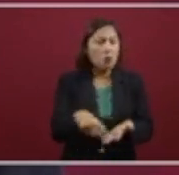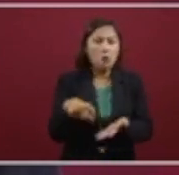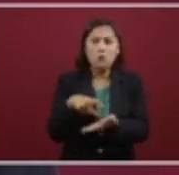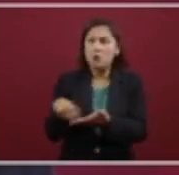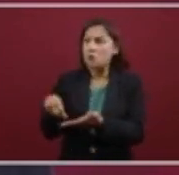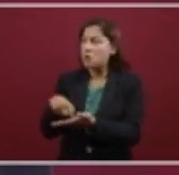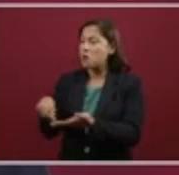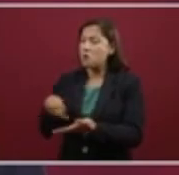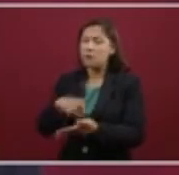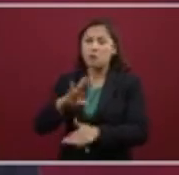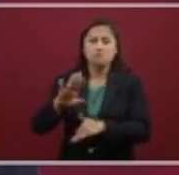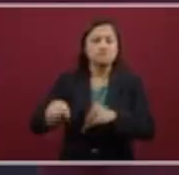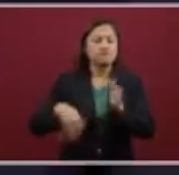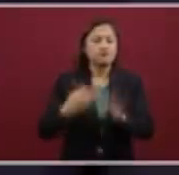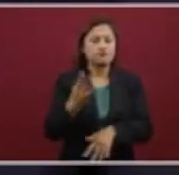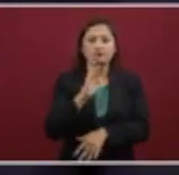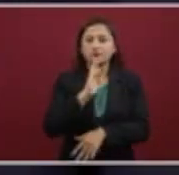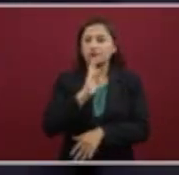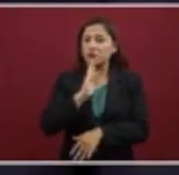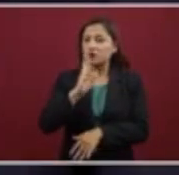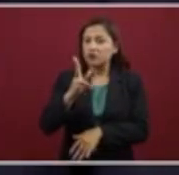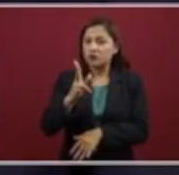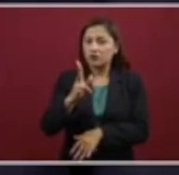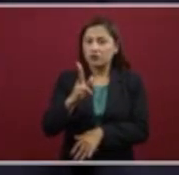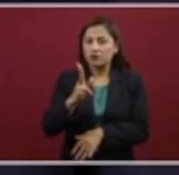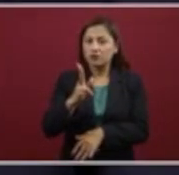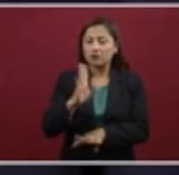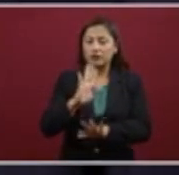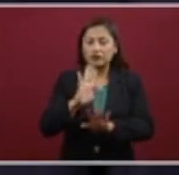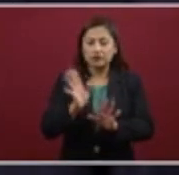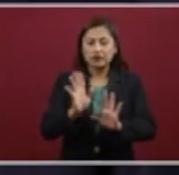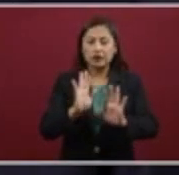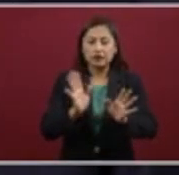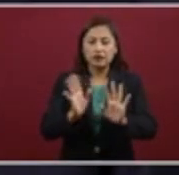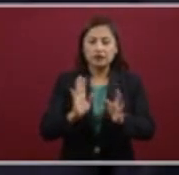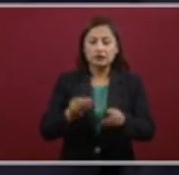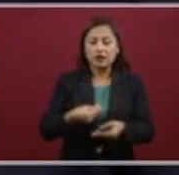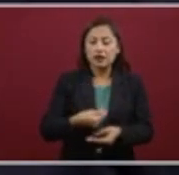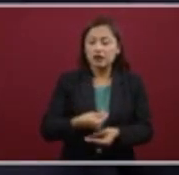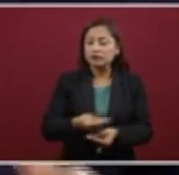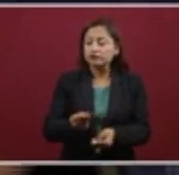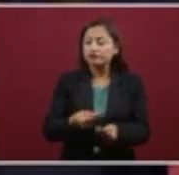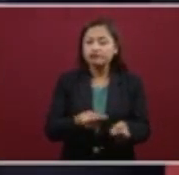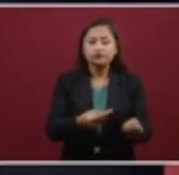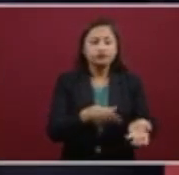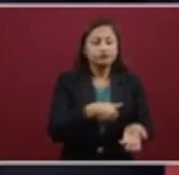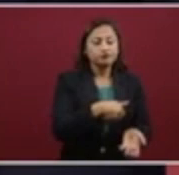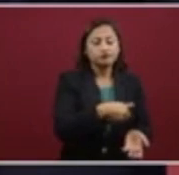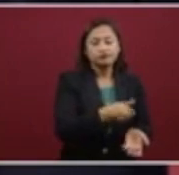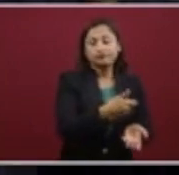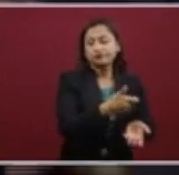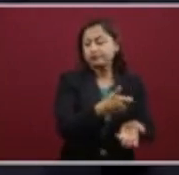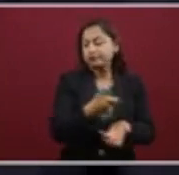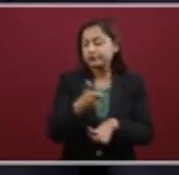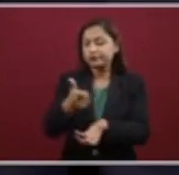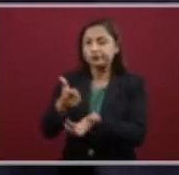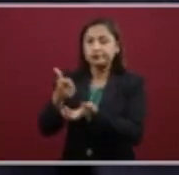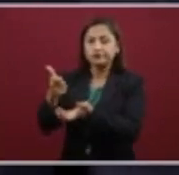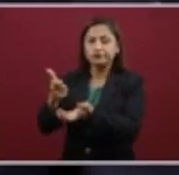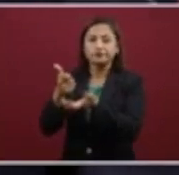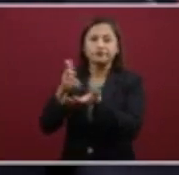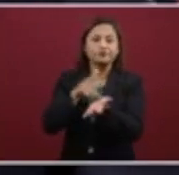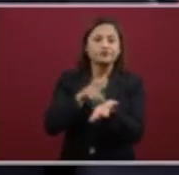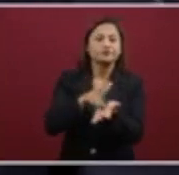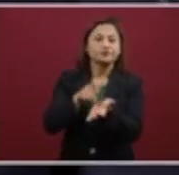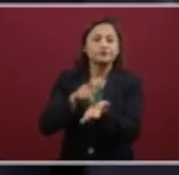ya están llegando todos los apoyos hasta las comunidades más apartadas.